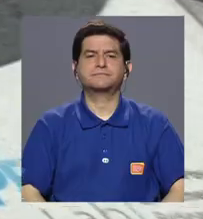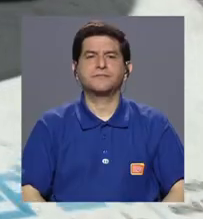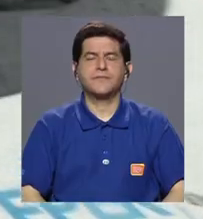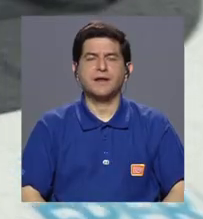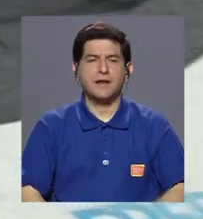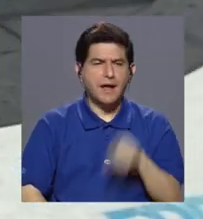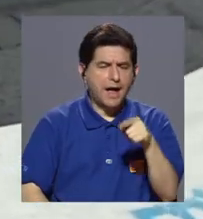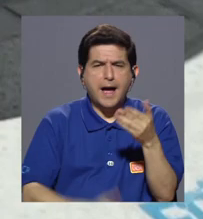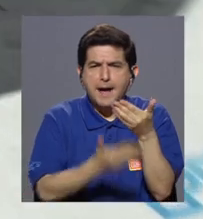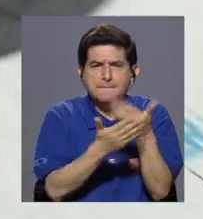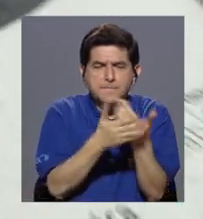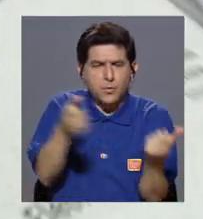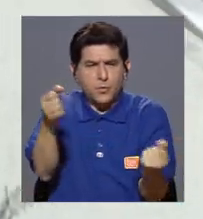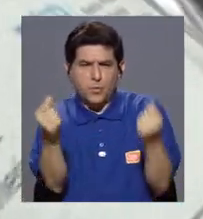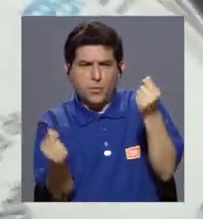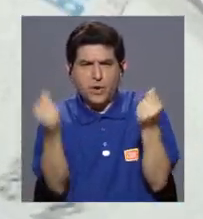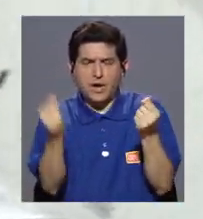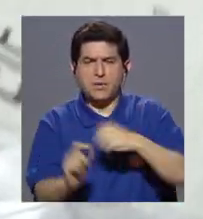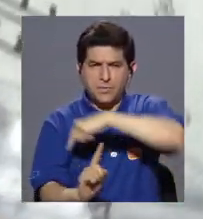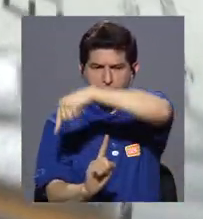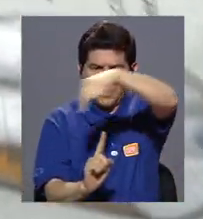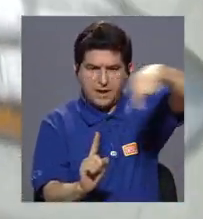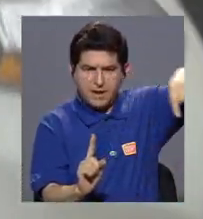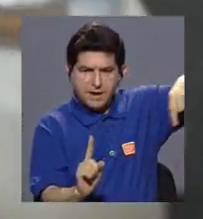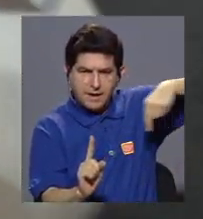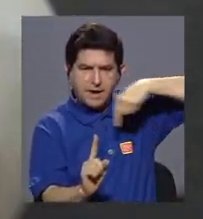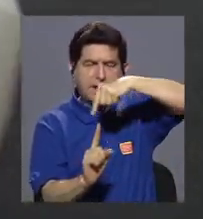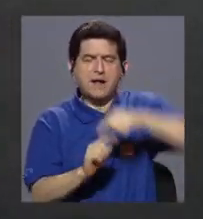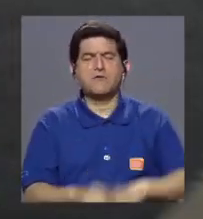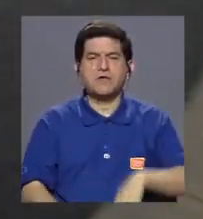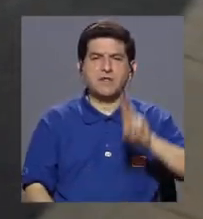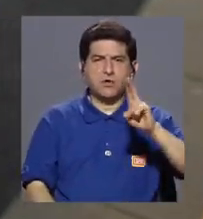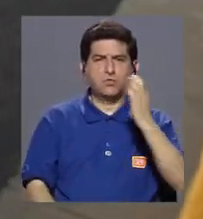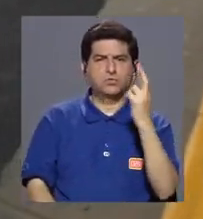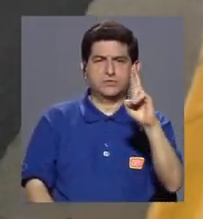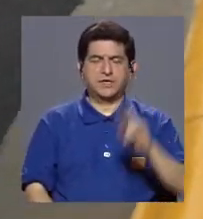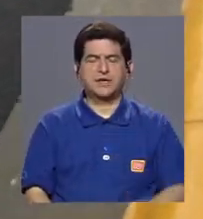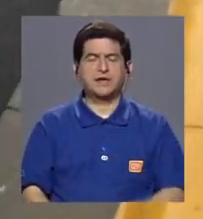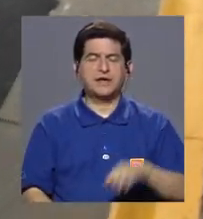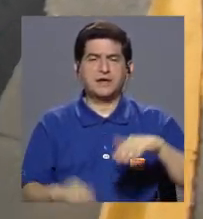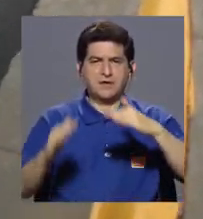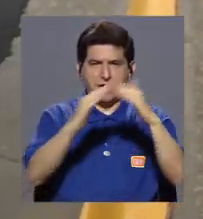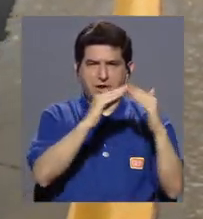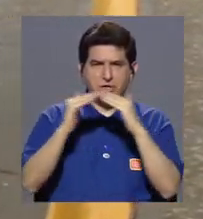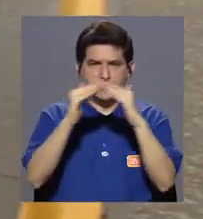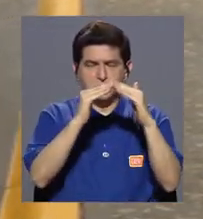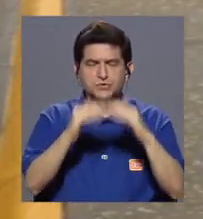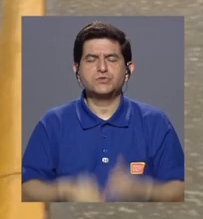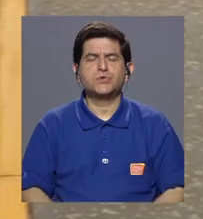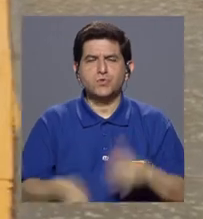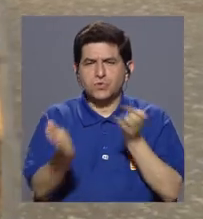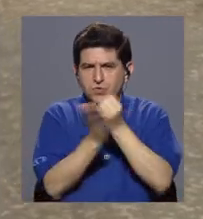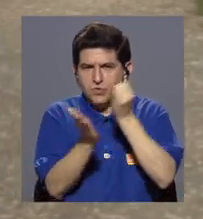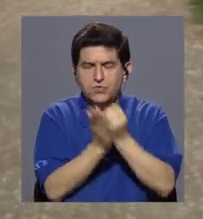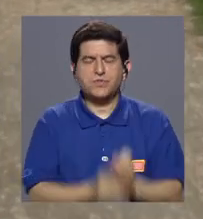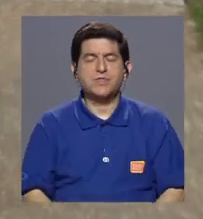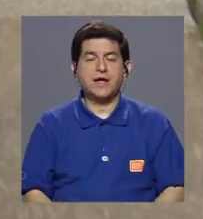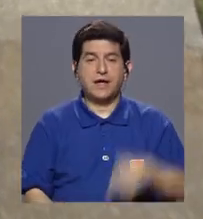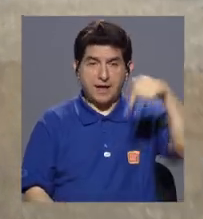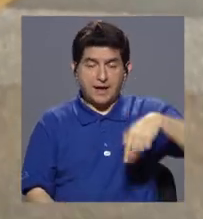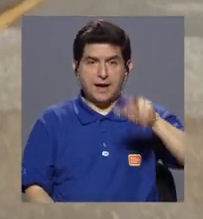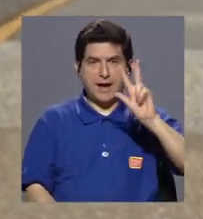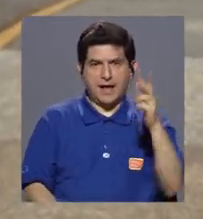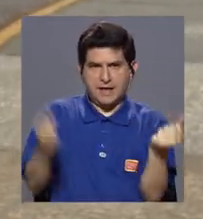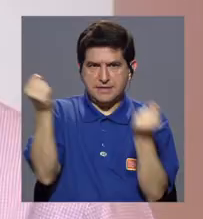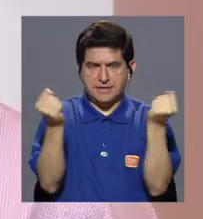Rica, realizando una prueba de manejo alrededor de las instalaciones de la Ciudad de la Investigación. La universidad tiene 3